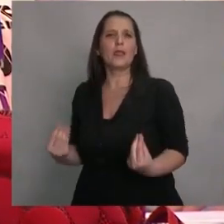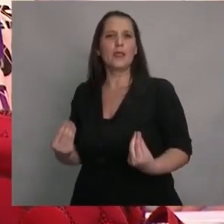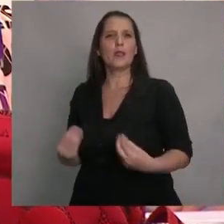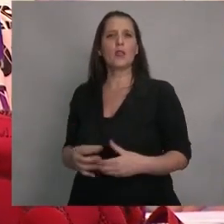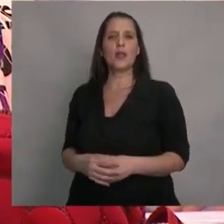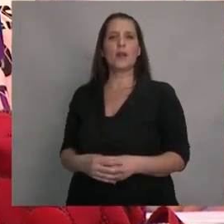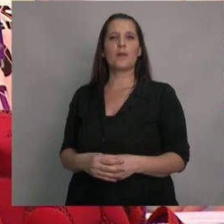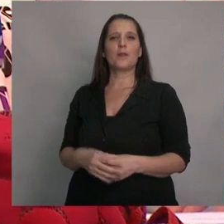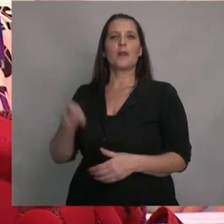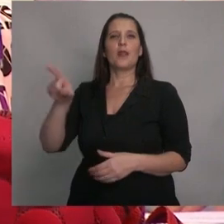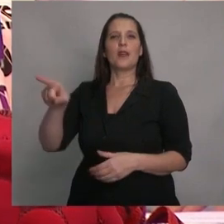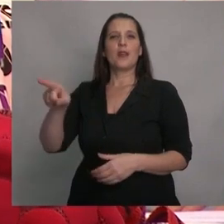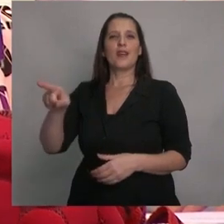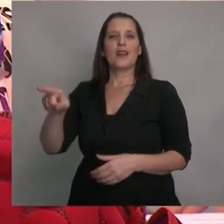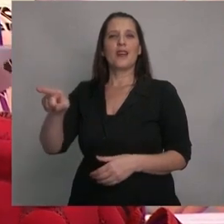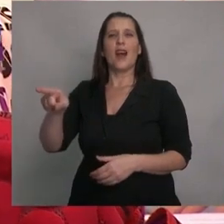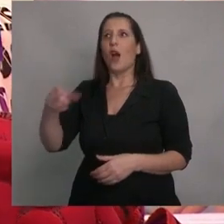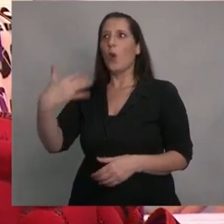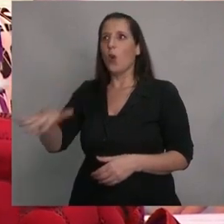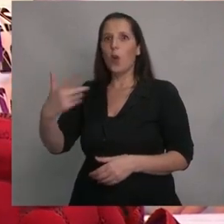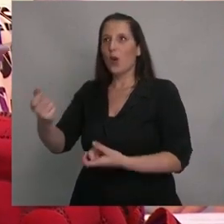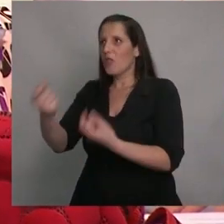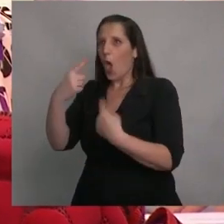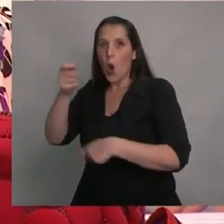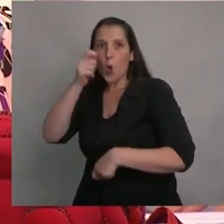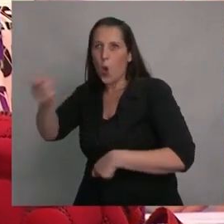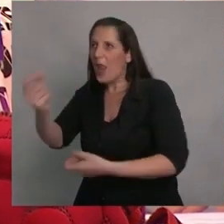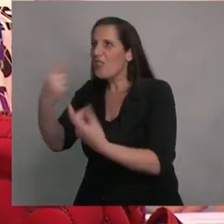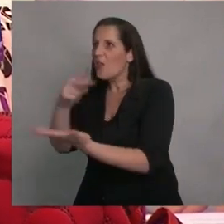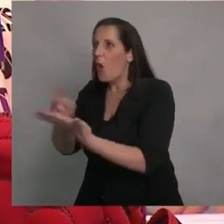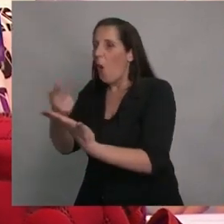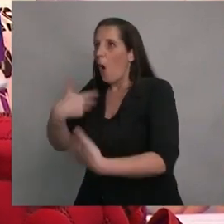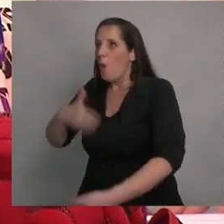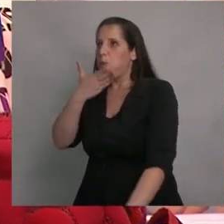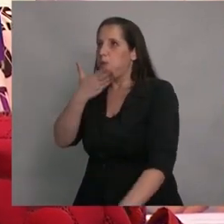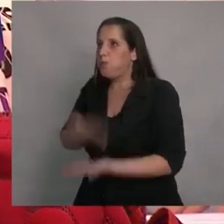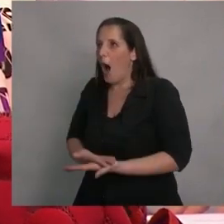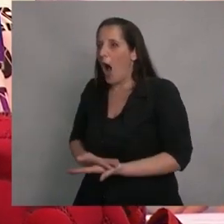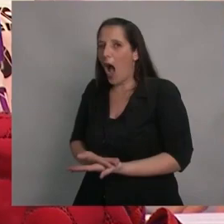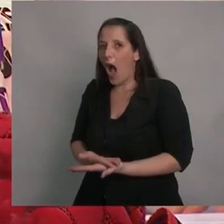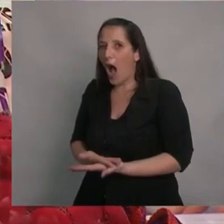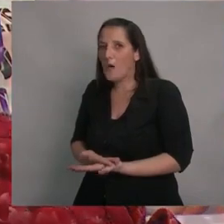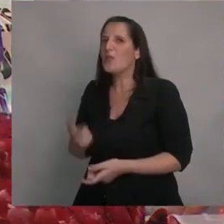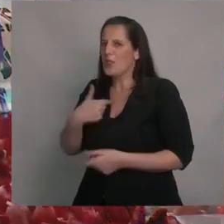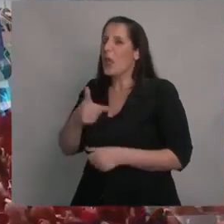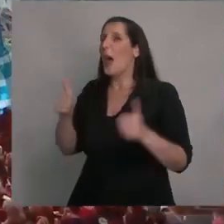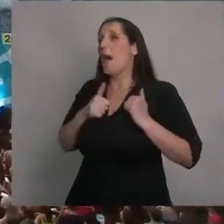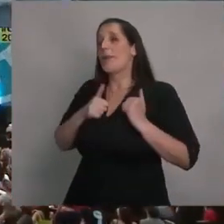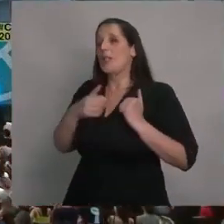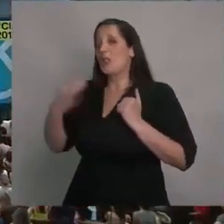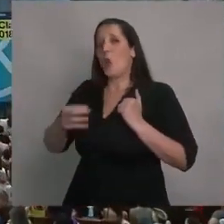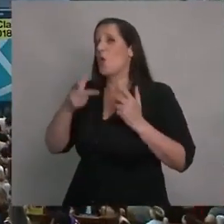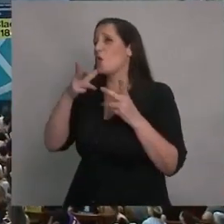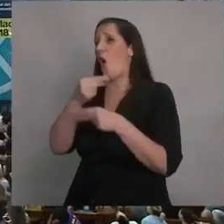tuvo un impacto en mí tan impactante, tan sorprendente, porque esperé todo, esperé que no existiera, pero no